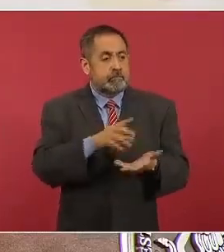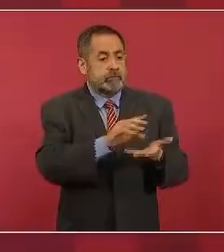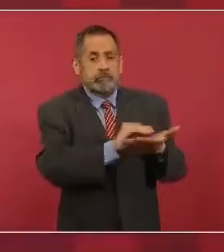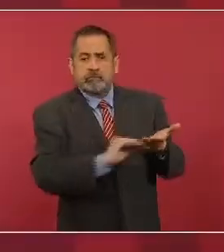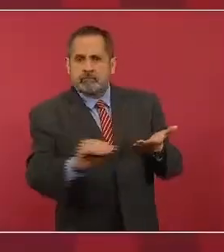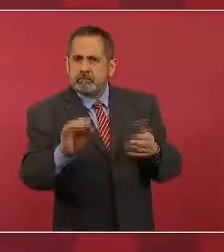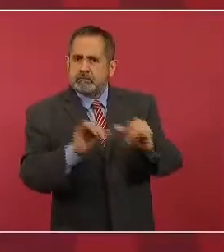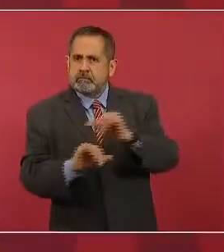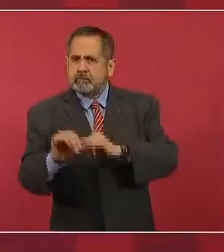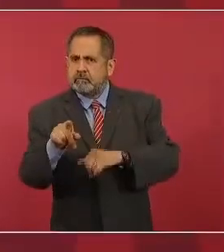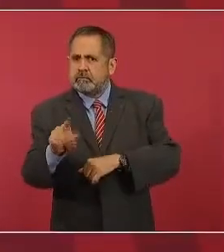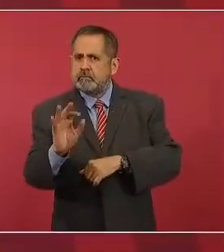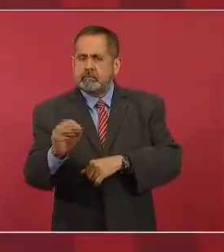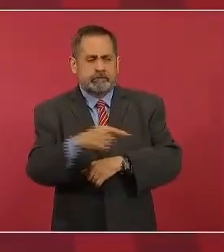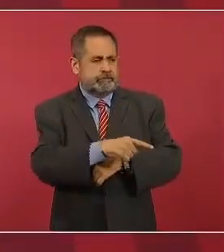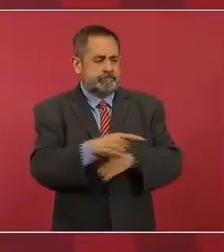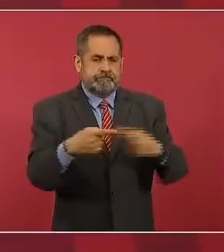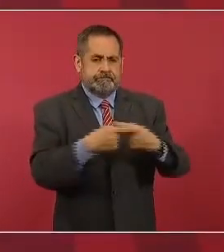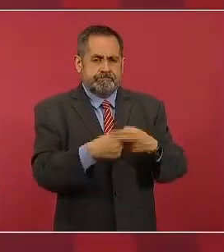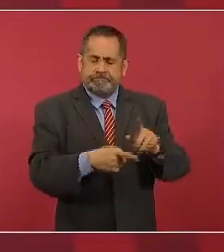laboratorios,